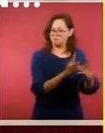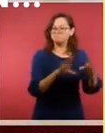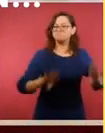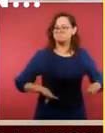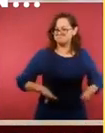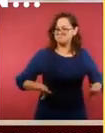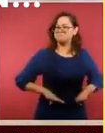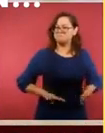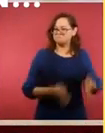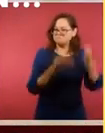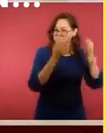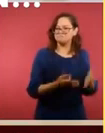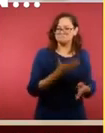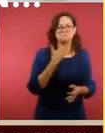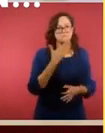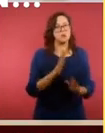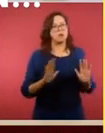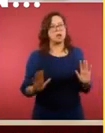más